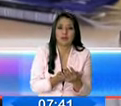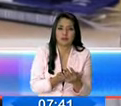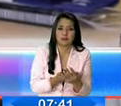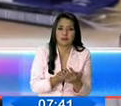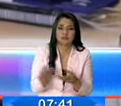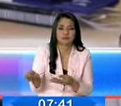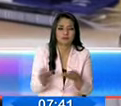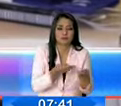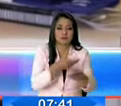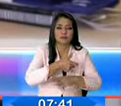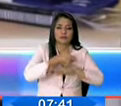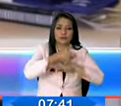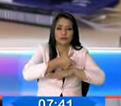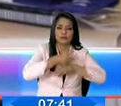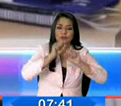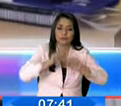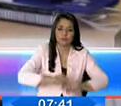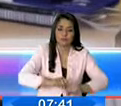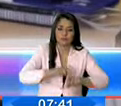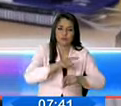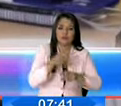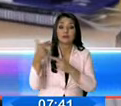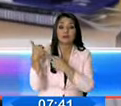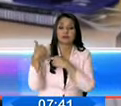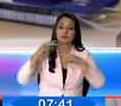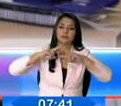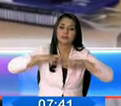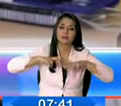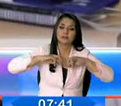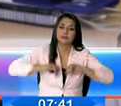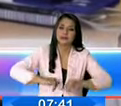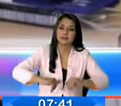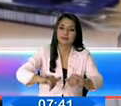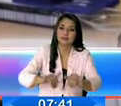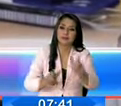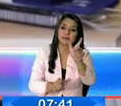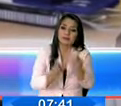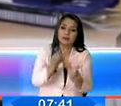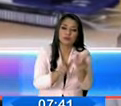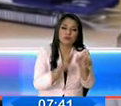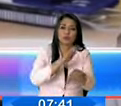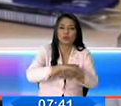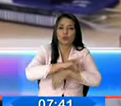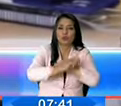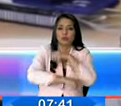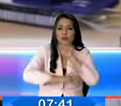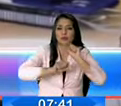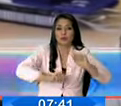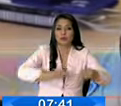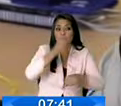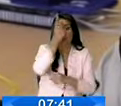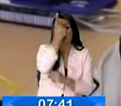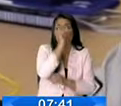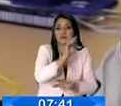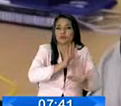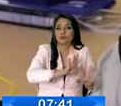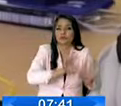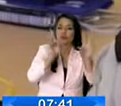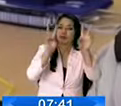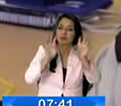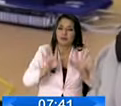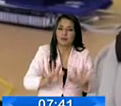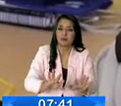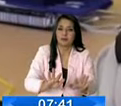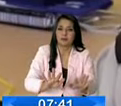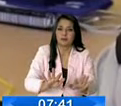puestos a órdenes de la autoridad competente y de esta manera pues esta autoridad determine lo pertinente en cuanto tiene que ver